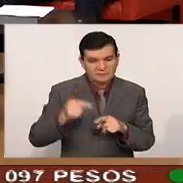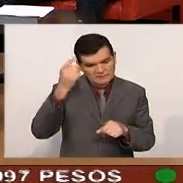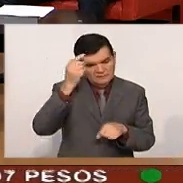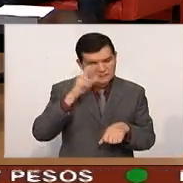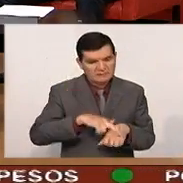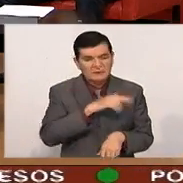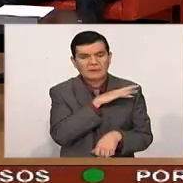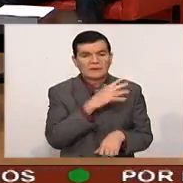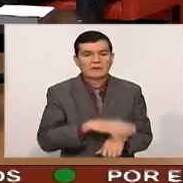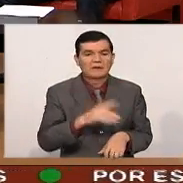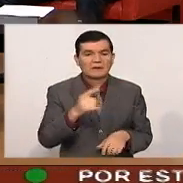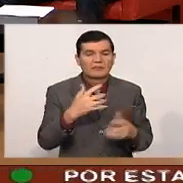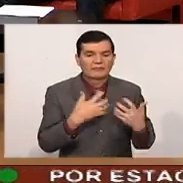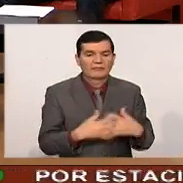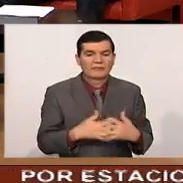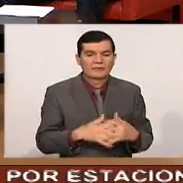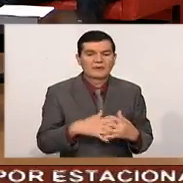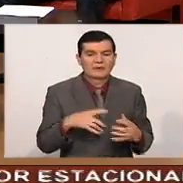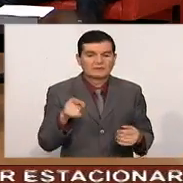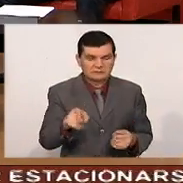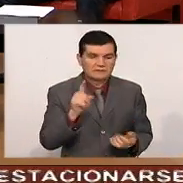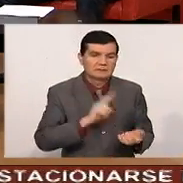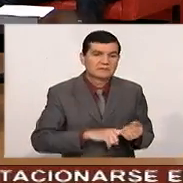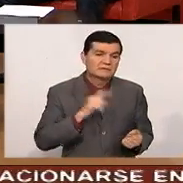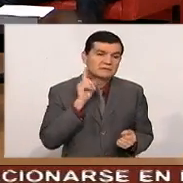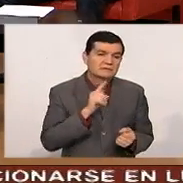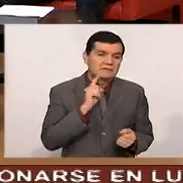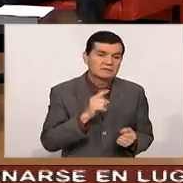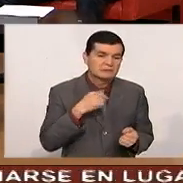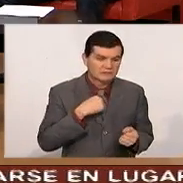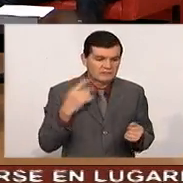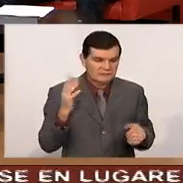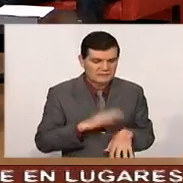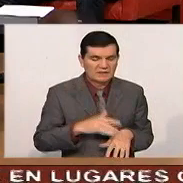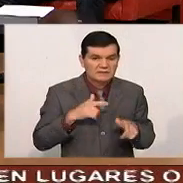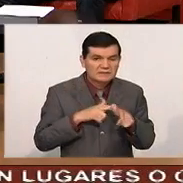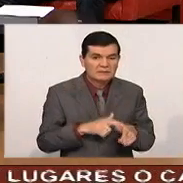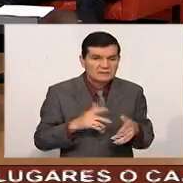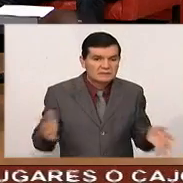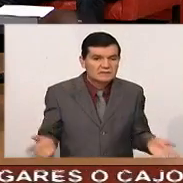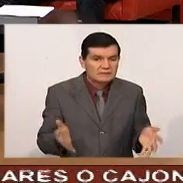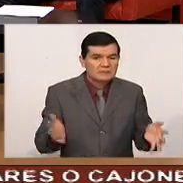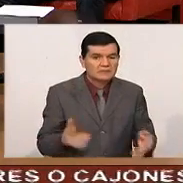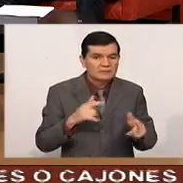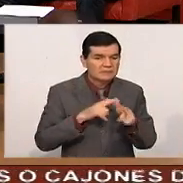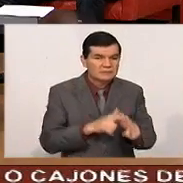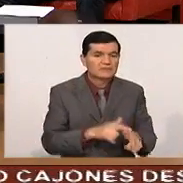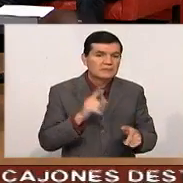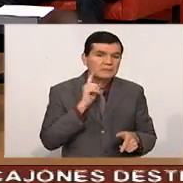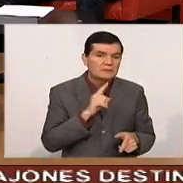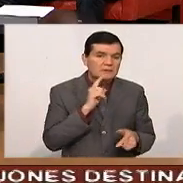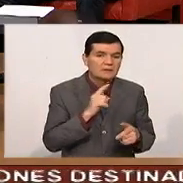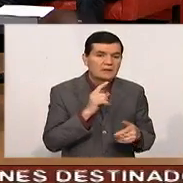empresas pues son mujeres, claro. Y qué mejor que nosotros empujar y propiciar que las mujeres sigan haciendo la evolución de